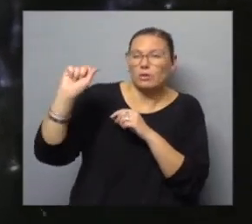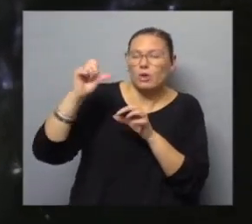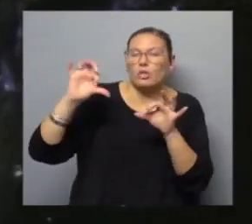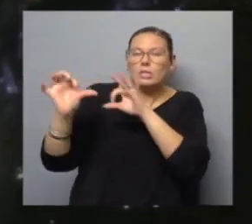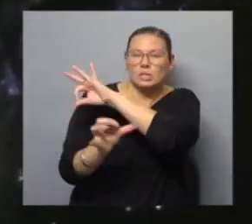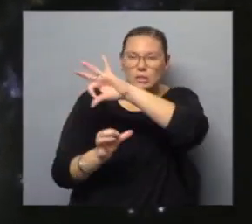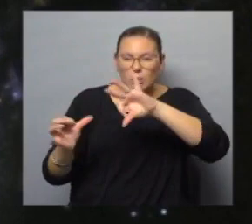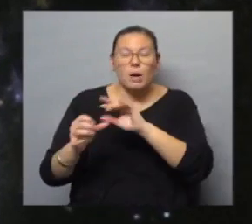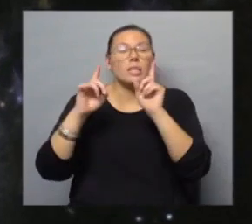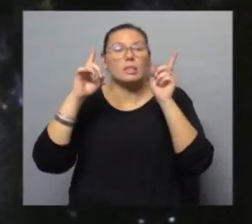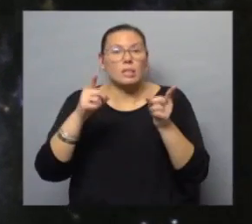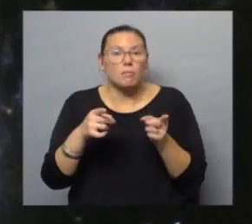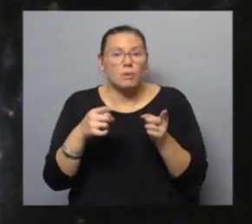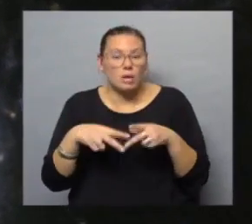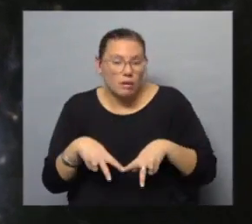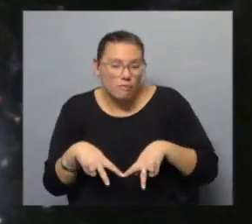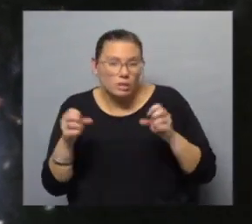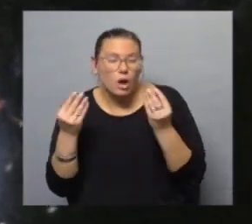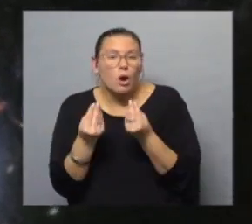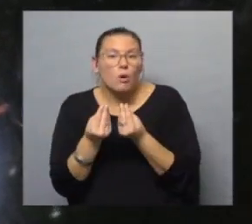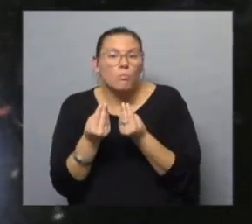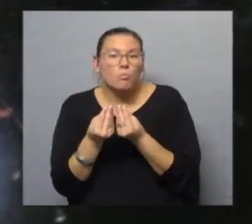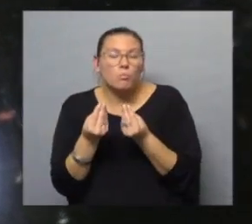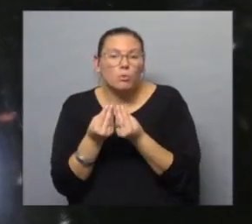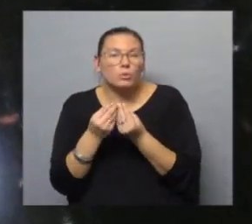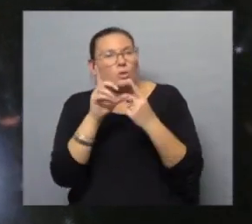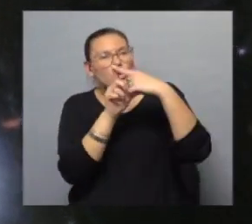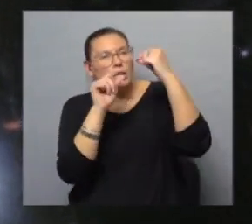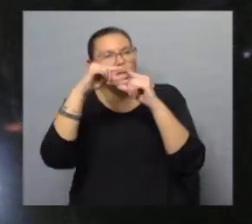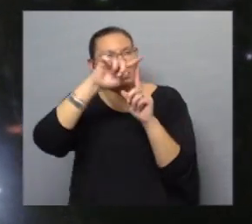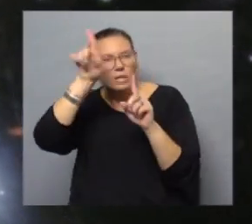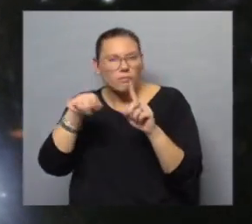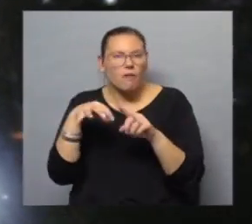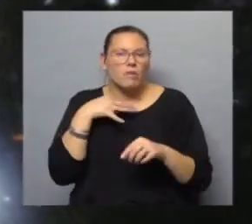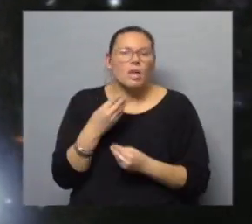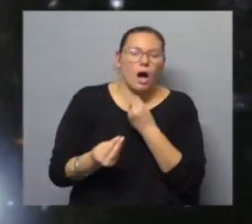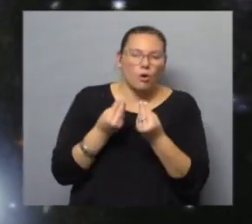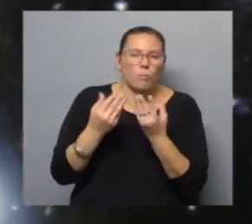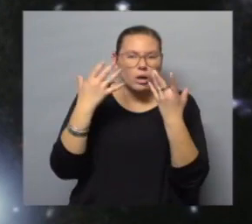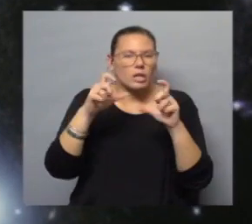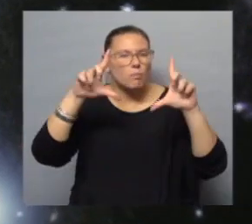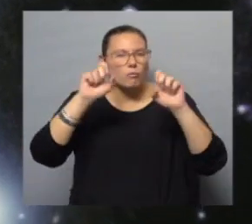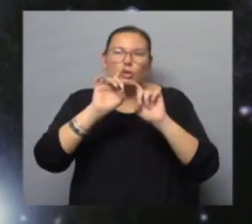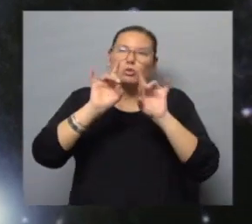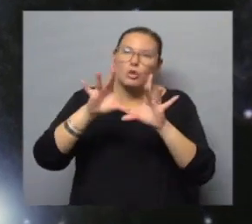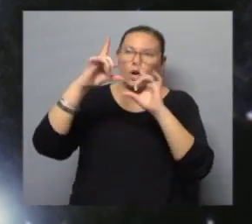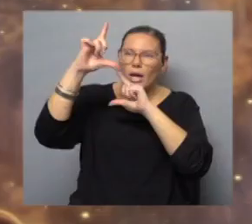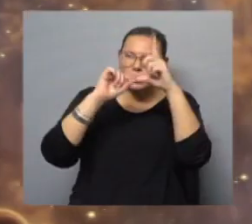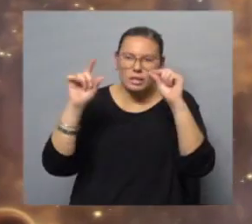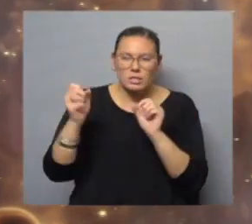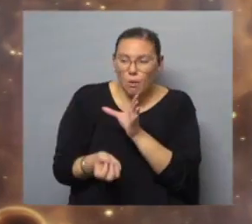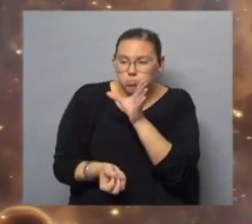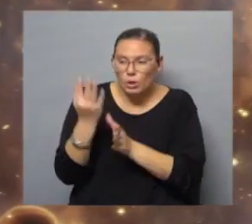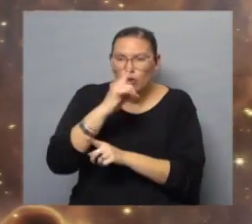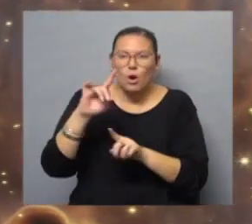Y también vamos a estudiar mucho el ciclo de vida de las estrellas, ¿no? Entonces queríamos una imagen no solo de estrellas formando, sino